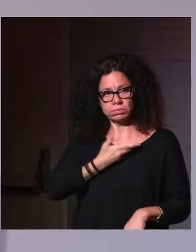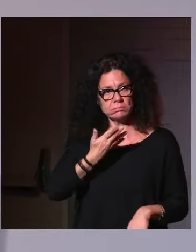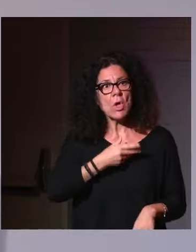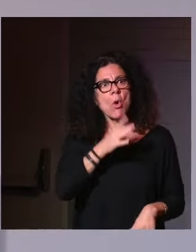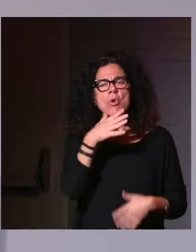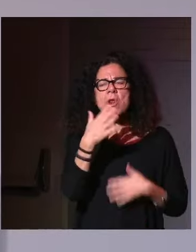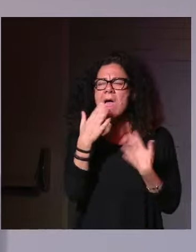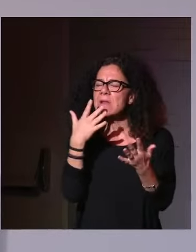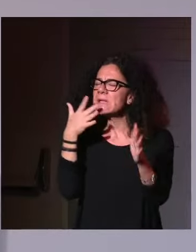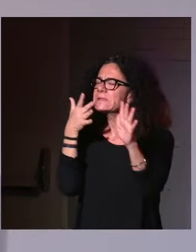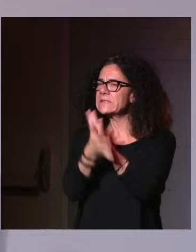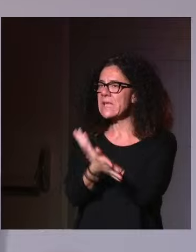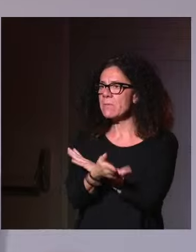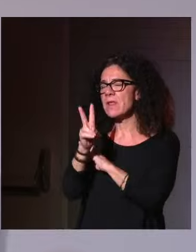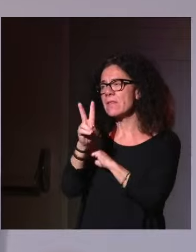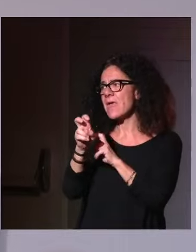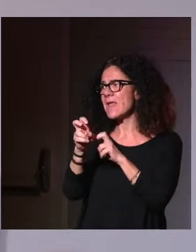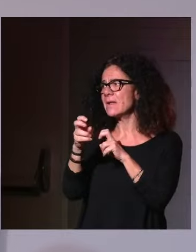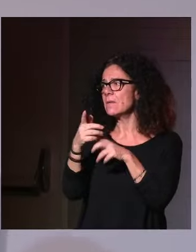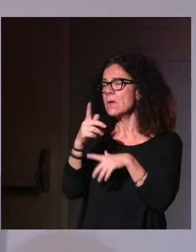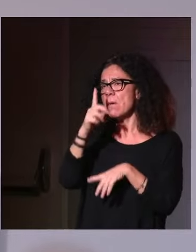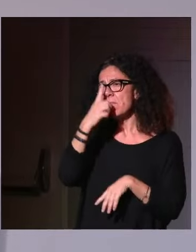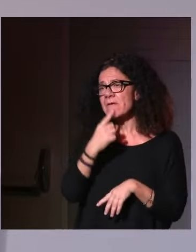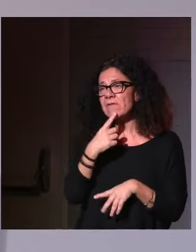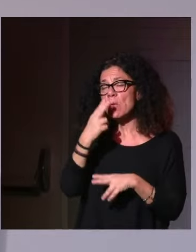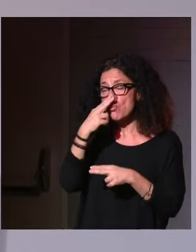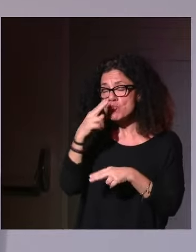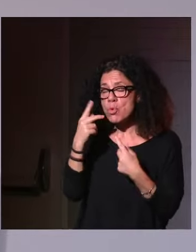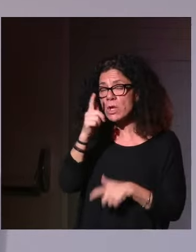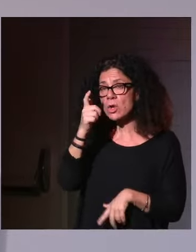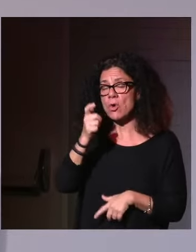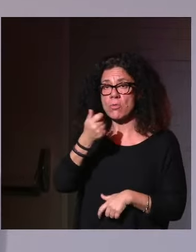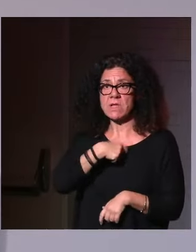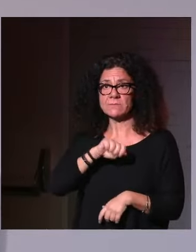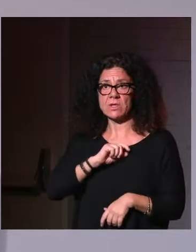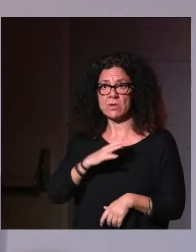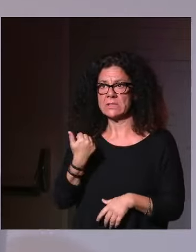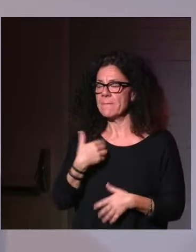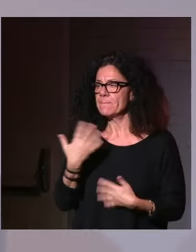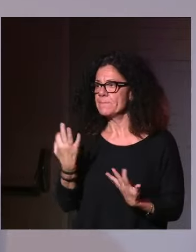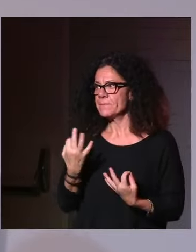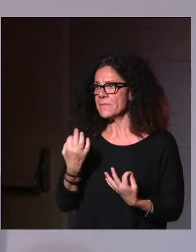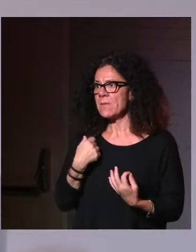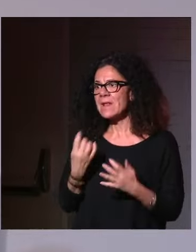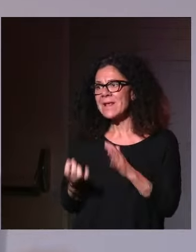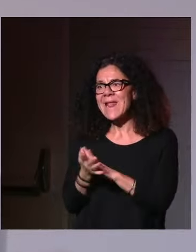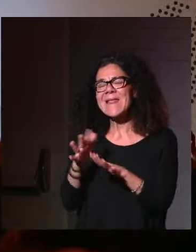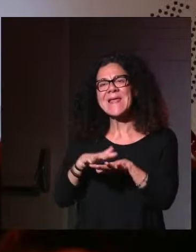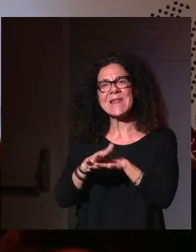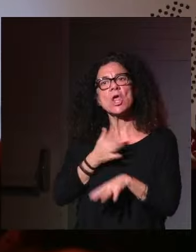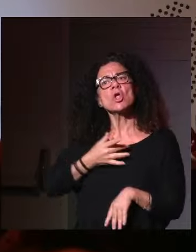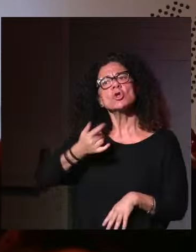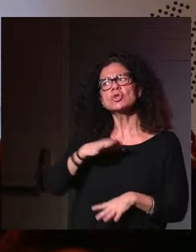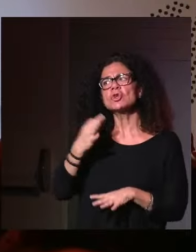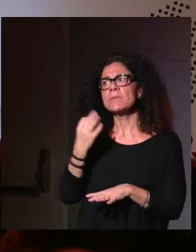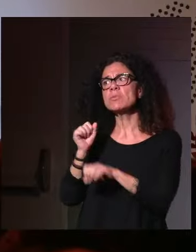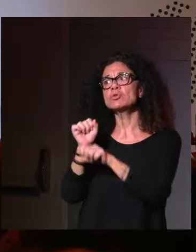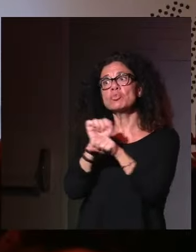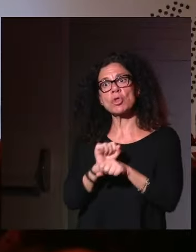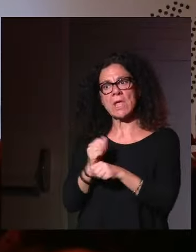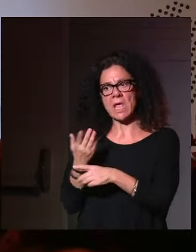constantemente del déficit público español es intolerable Y entonces ya tienen que hacer entre ellos redes pues nosotras tenemos que protegernos entre